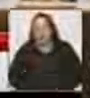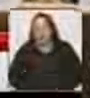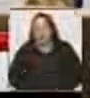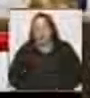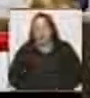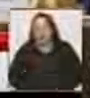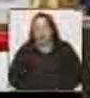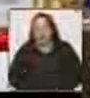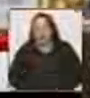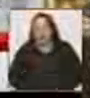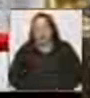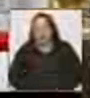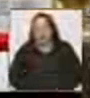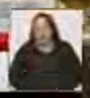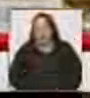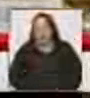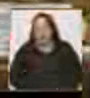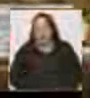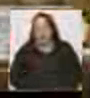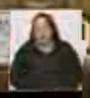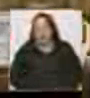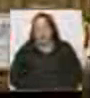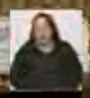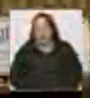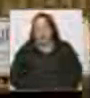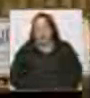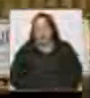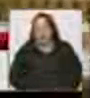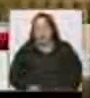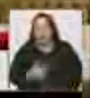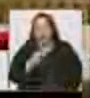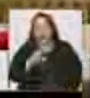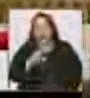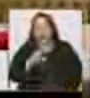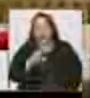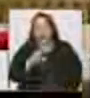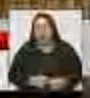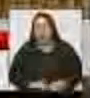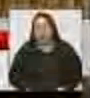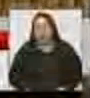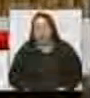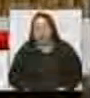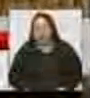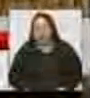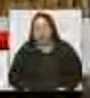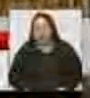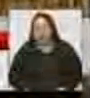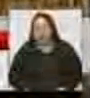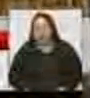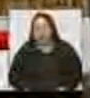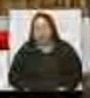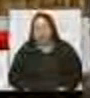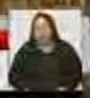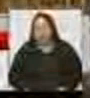último año o que se han cogido el reja, estamos hablando de cantidades mínimas, ¿no? Y creo...